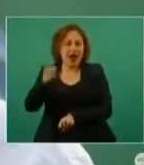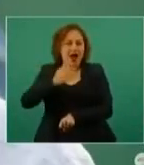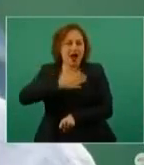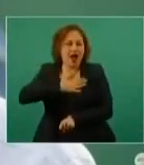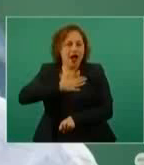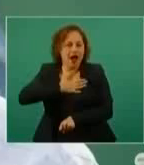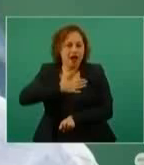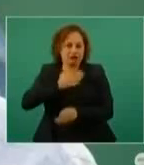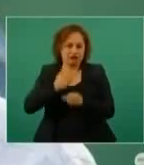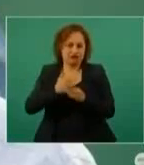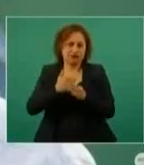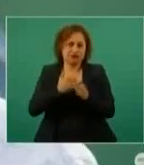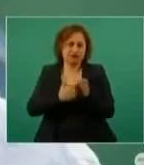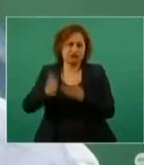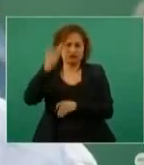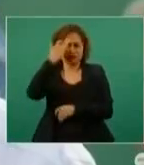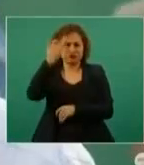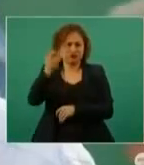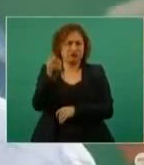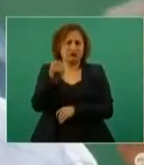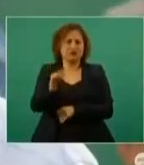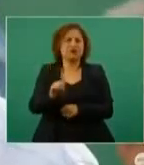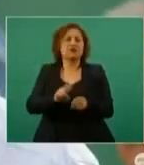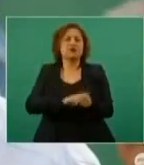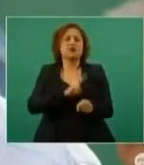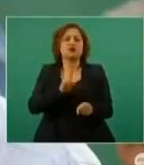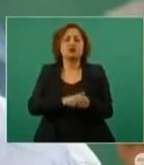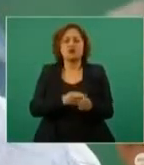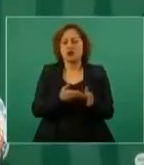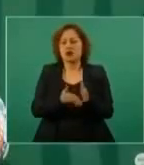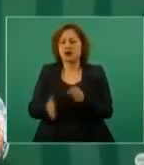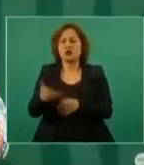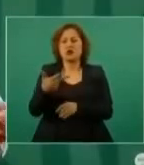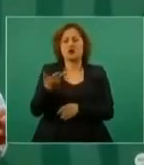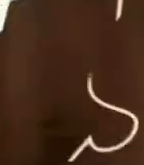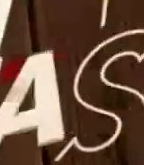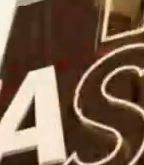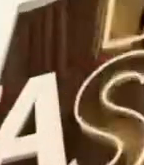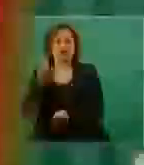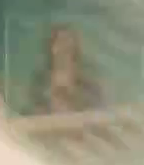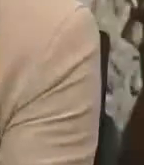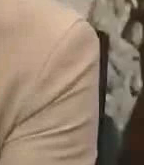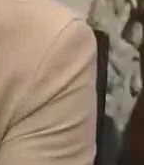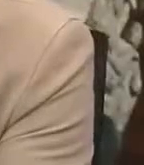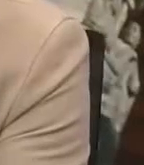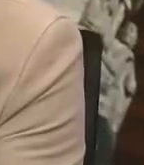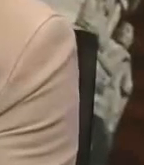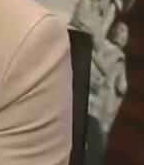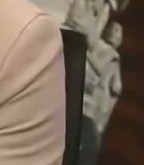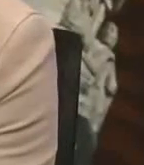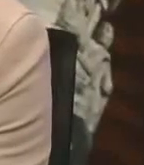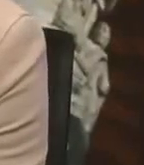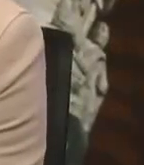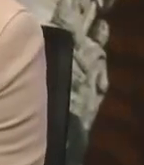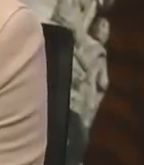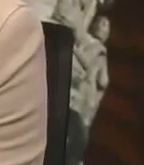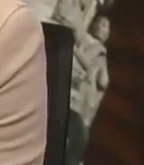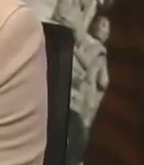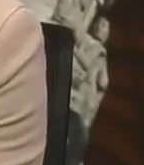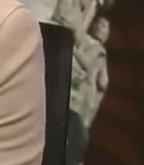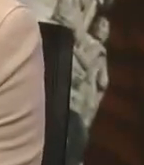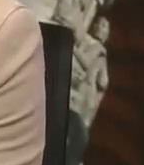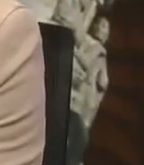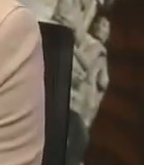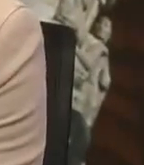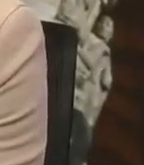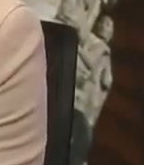esta temporada. Generalmente dura 8 a 10 días y se quita por completo. A ver, lo